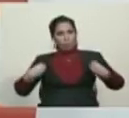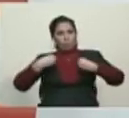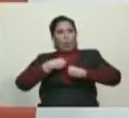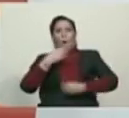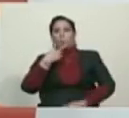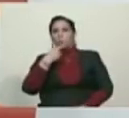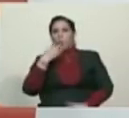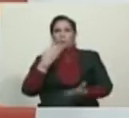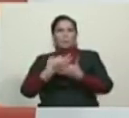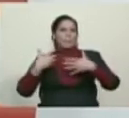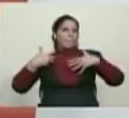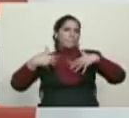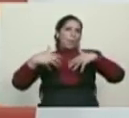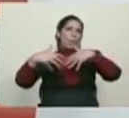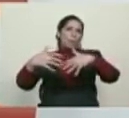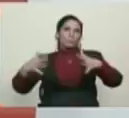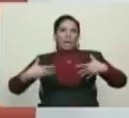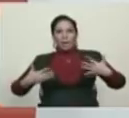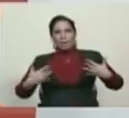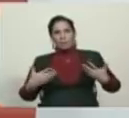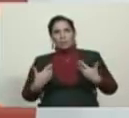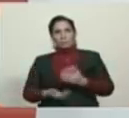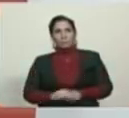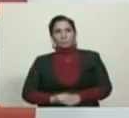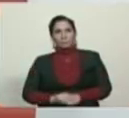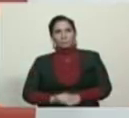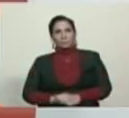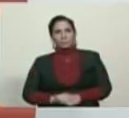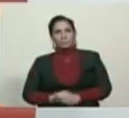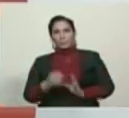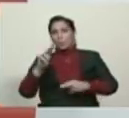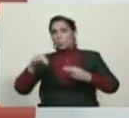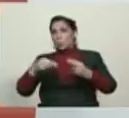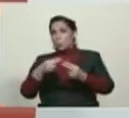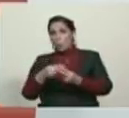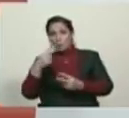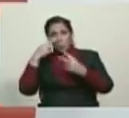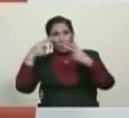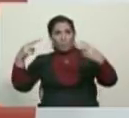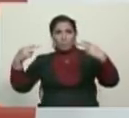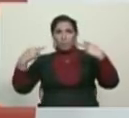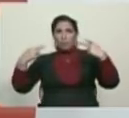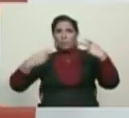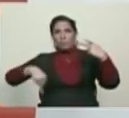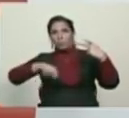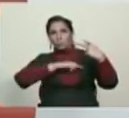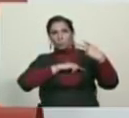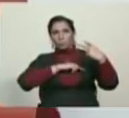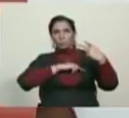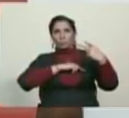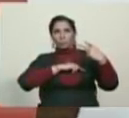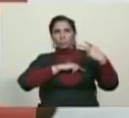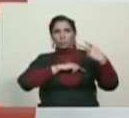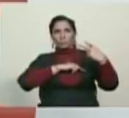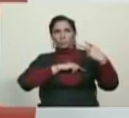como siempre marchamos, en alegría. Jamás nos van a ver a nosotros